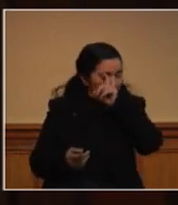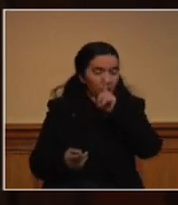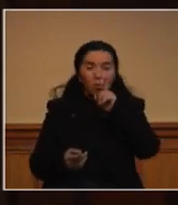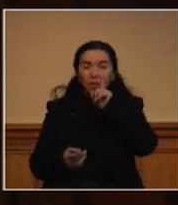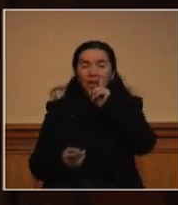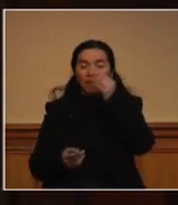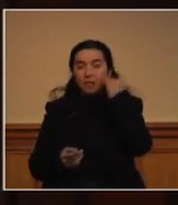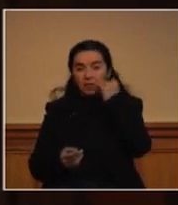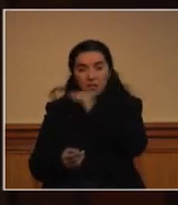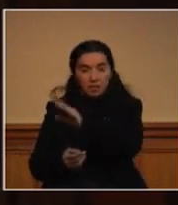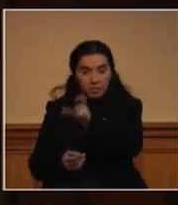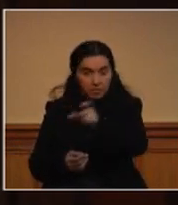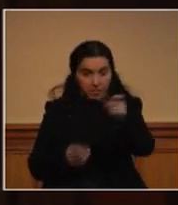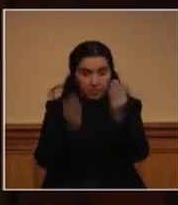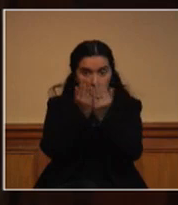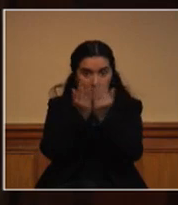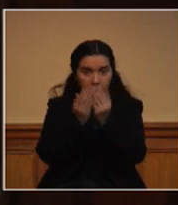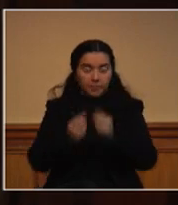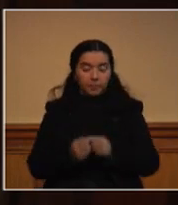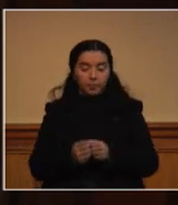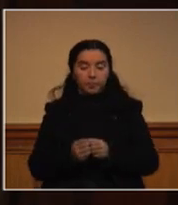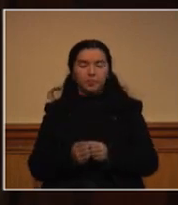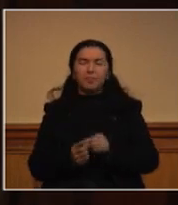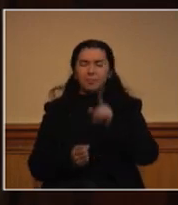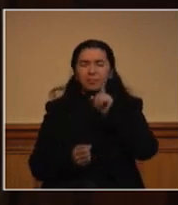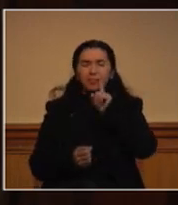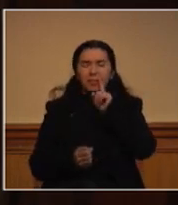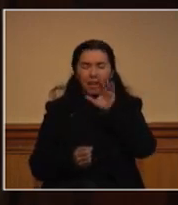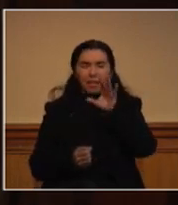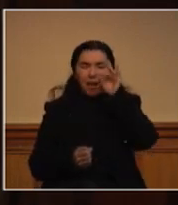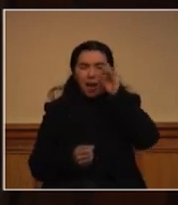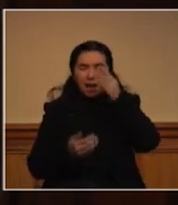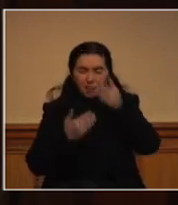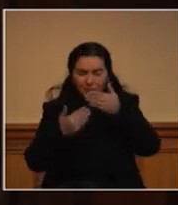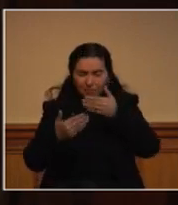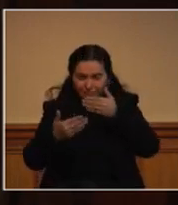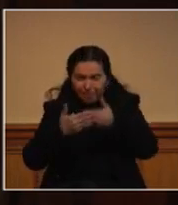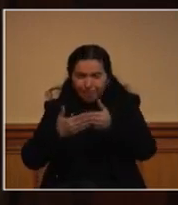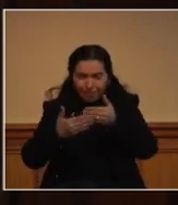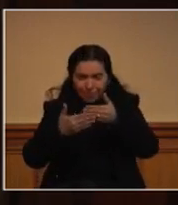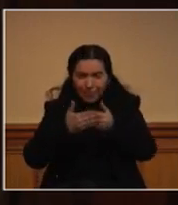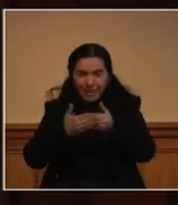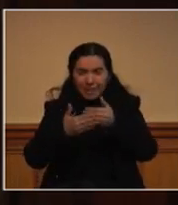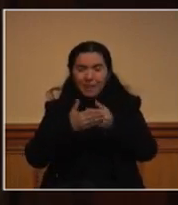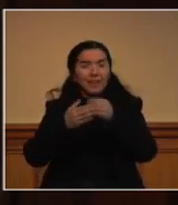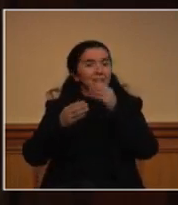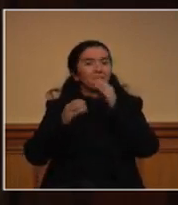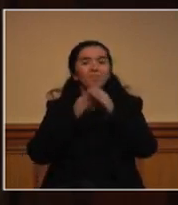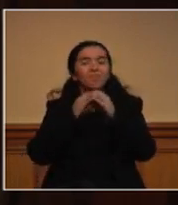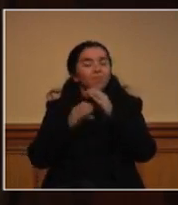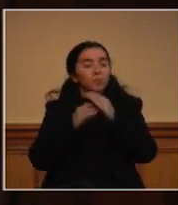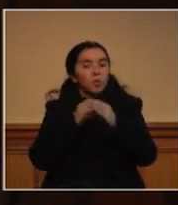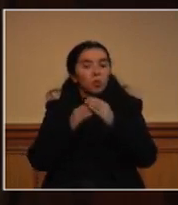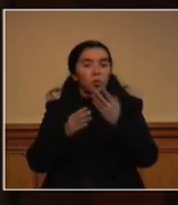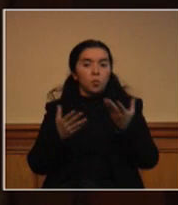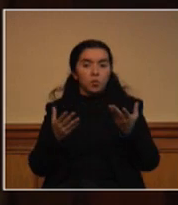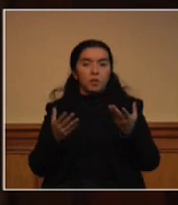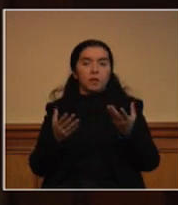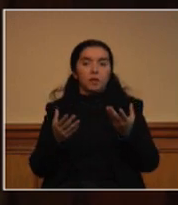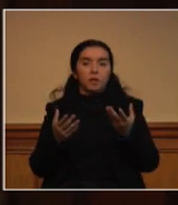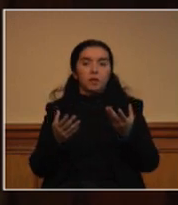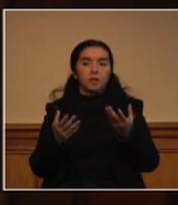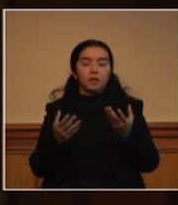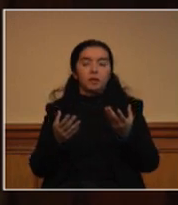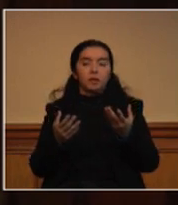nuestros alumnos. Estos se van a encontrar con barreras porque vienen de la comunicación, de la